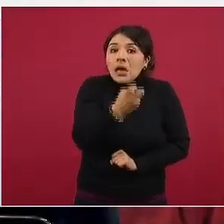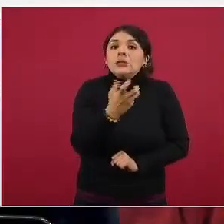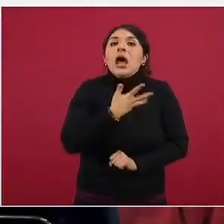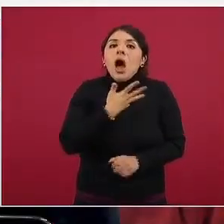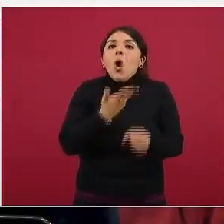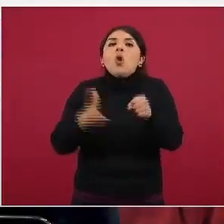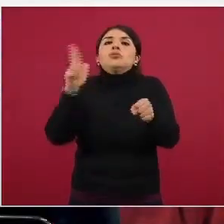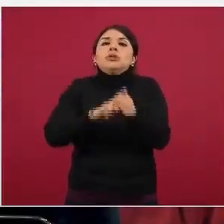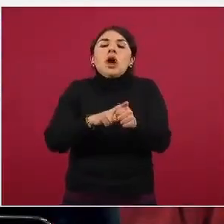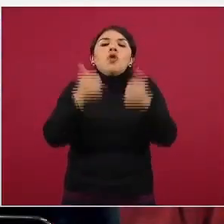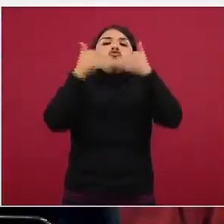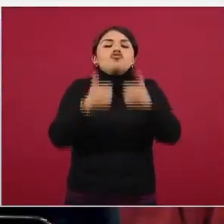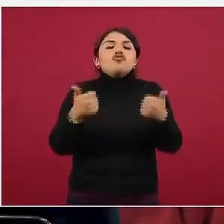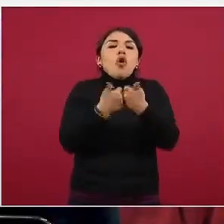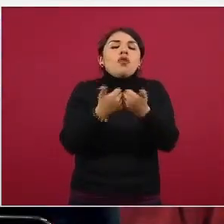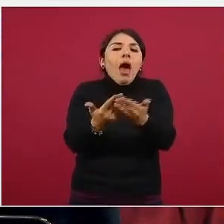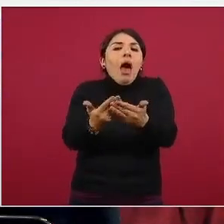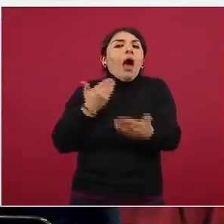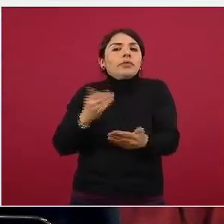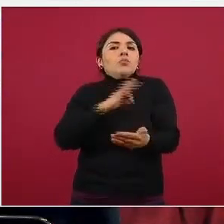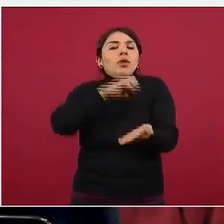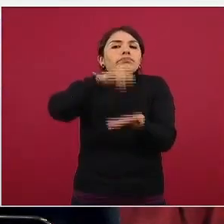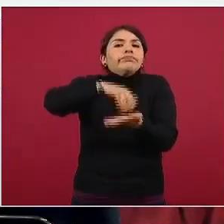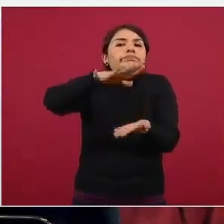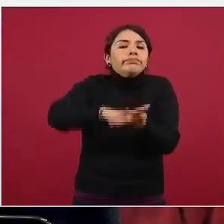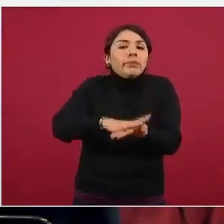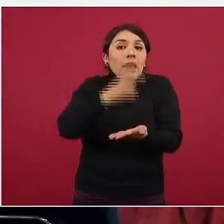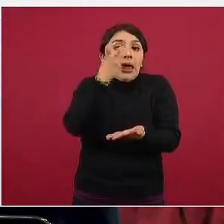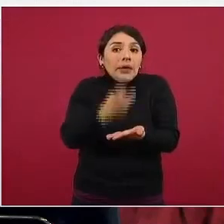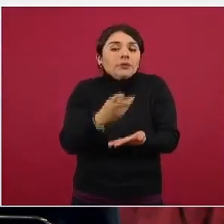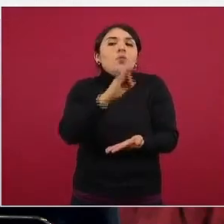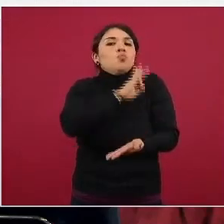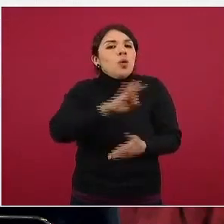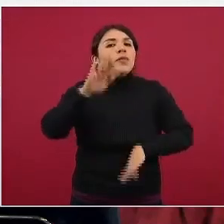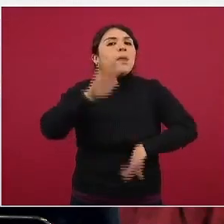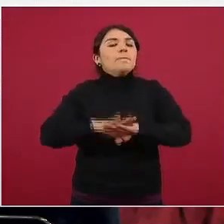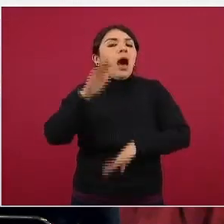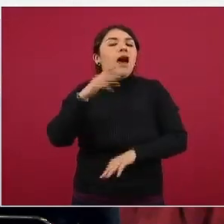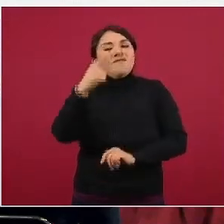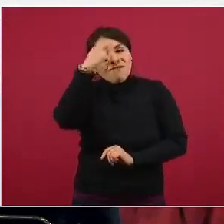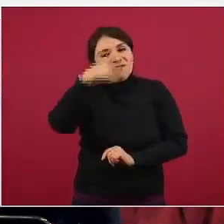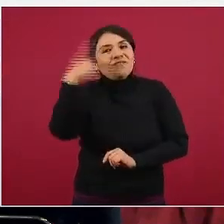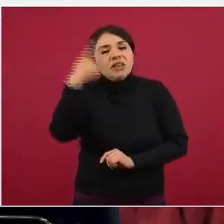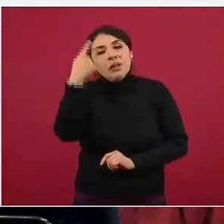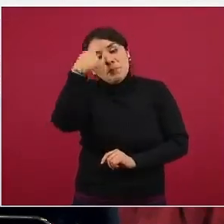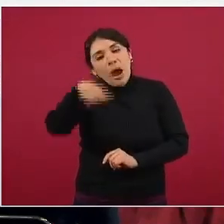una hospitalización anticipada y tener mucho más posibilidades de